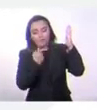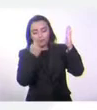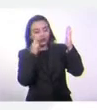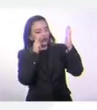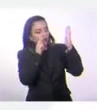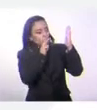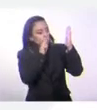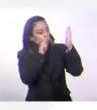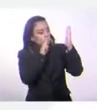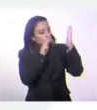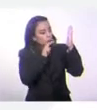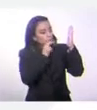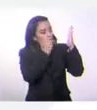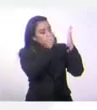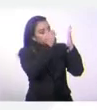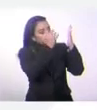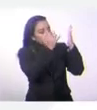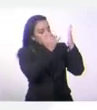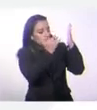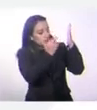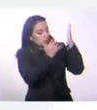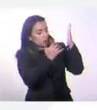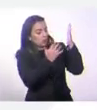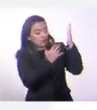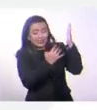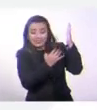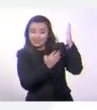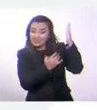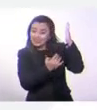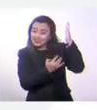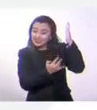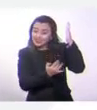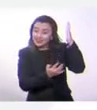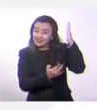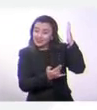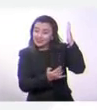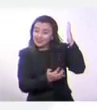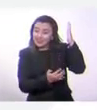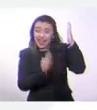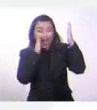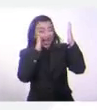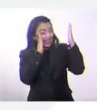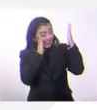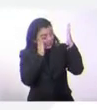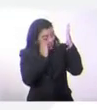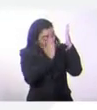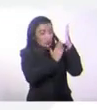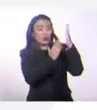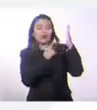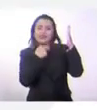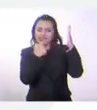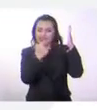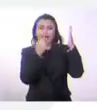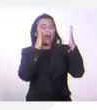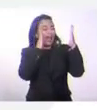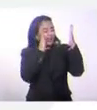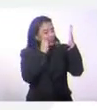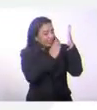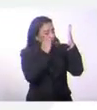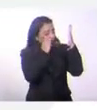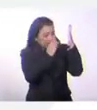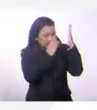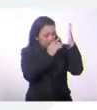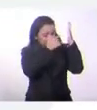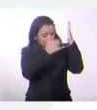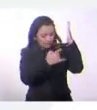puesta y esté hasta que se dé la conclusión. Después tenemos el desarrollo. En el desarrollo se van a dar